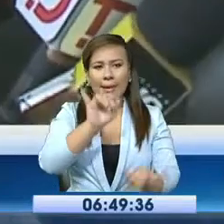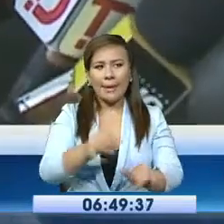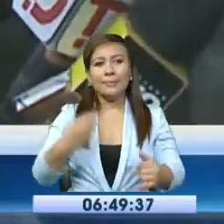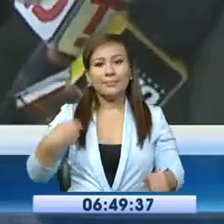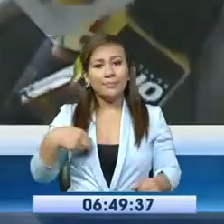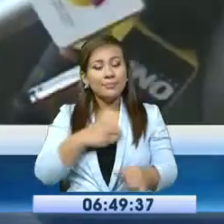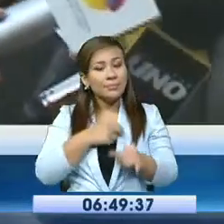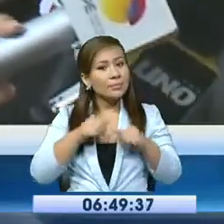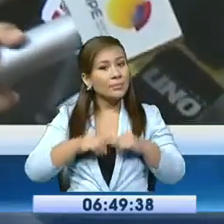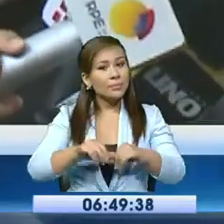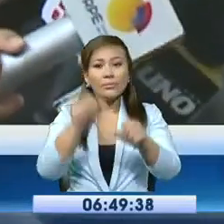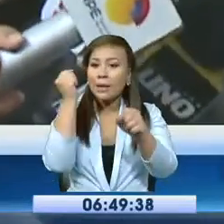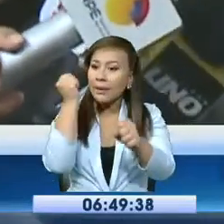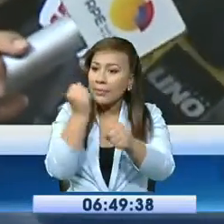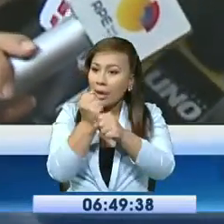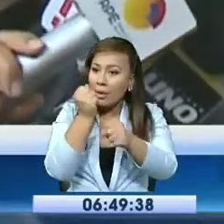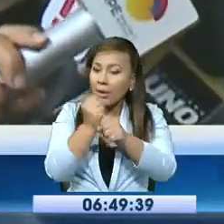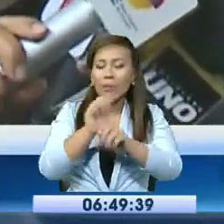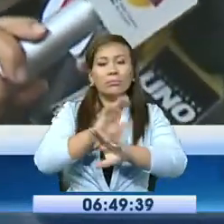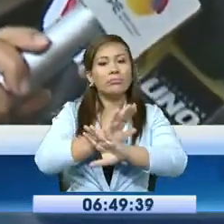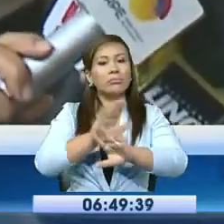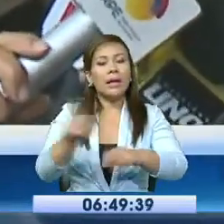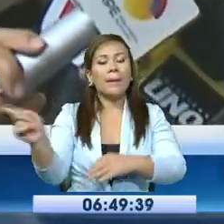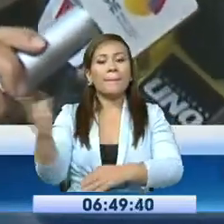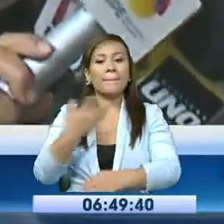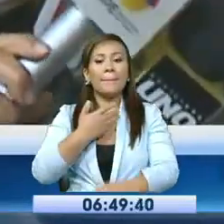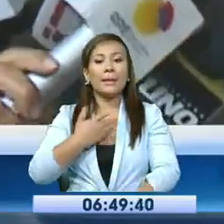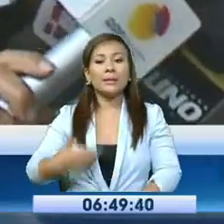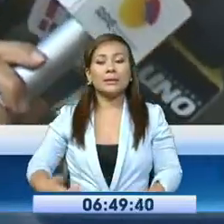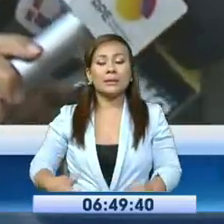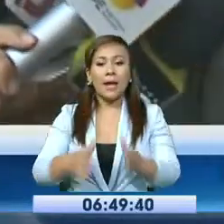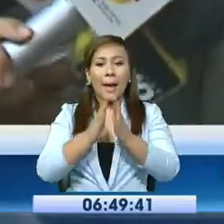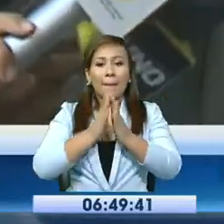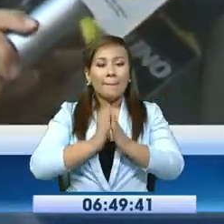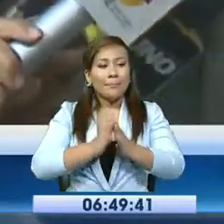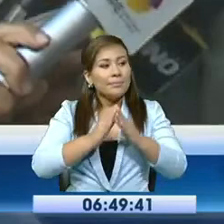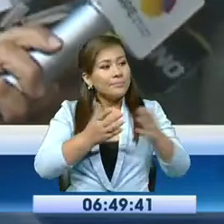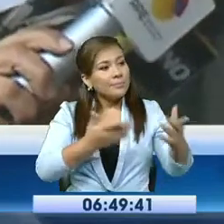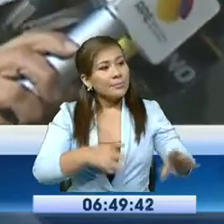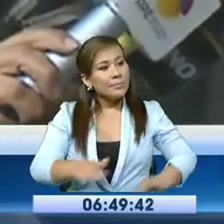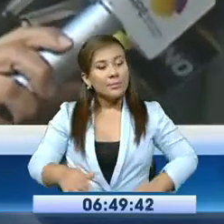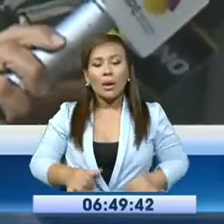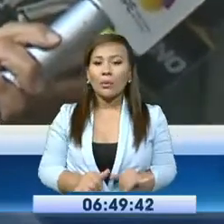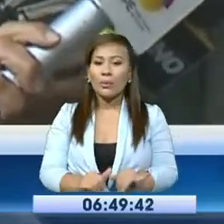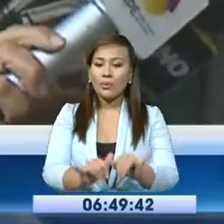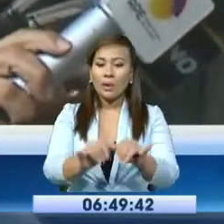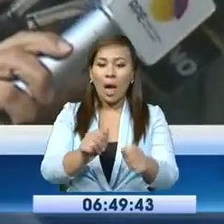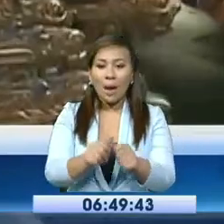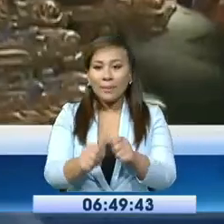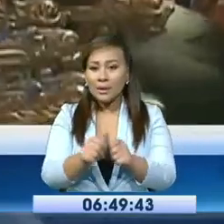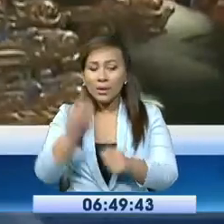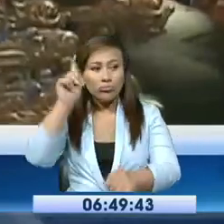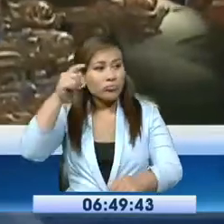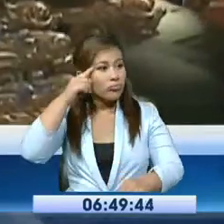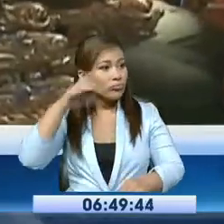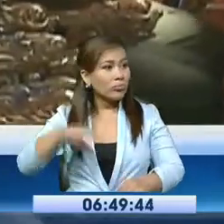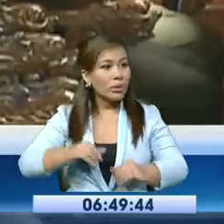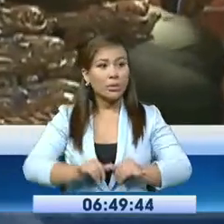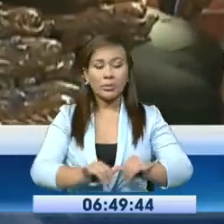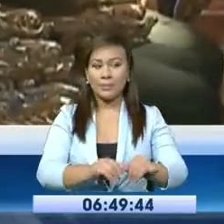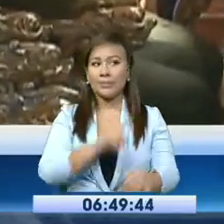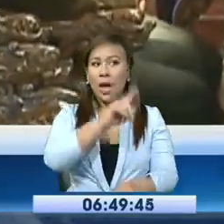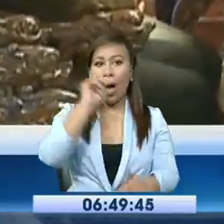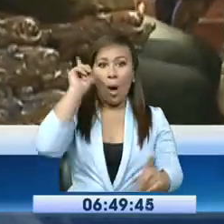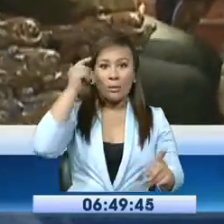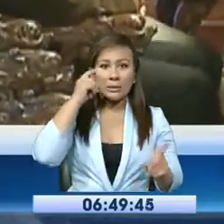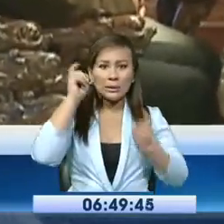con el trabajo, lo que el presidente ha solicitado es que mantengamos la acción de la política de la administración pública en marcha. Dentro del gobierno hay